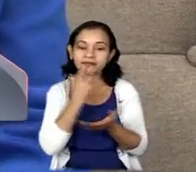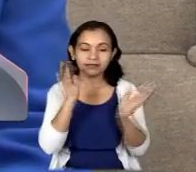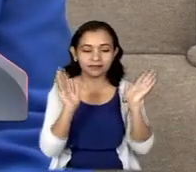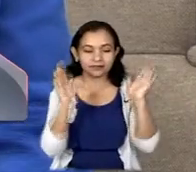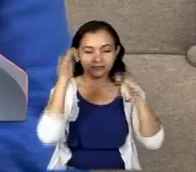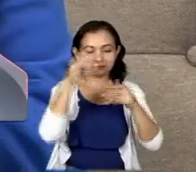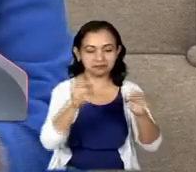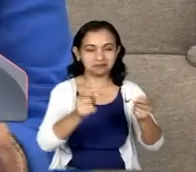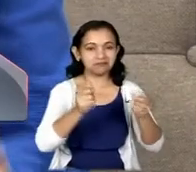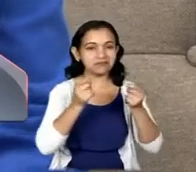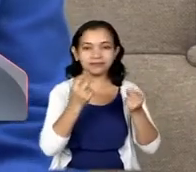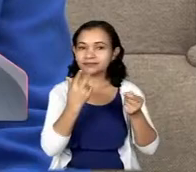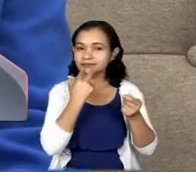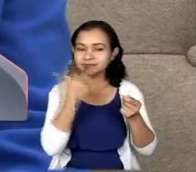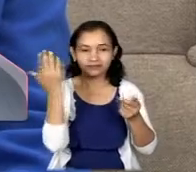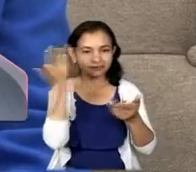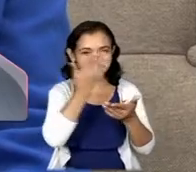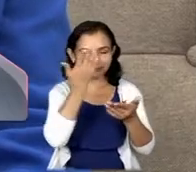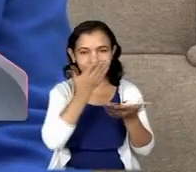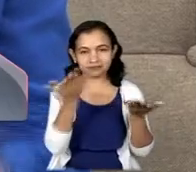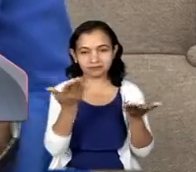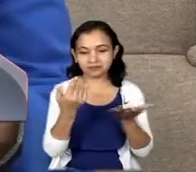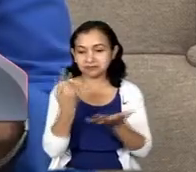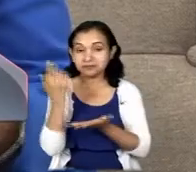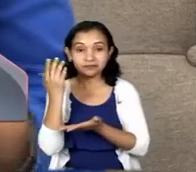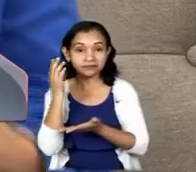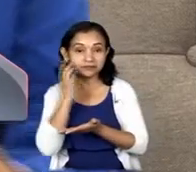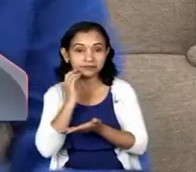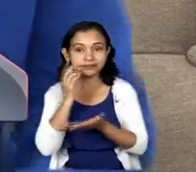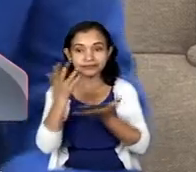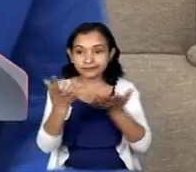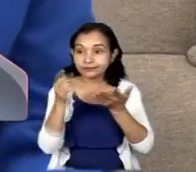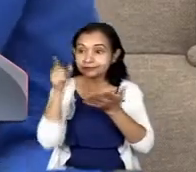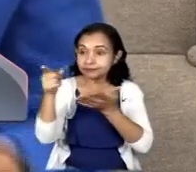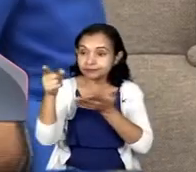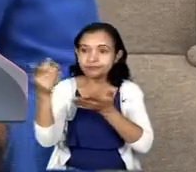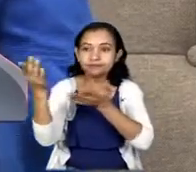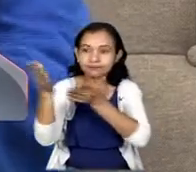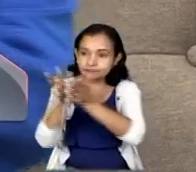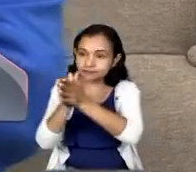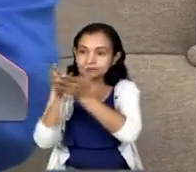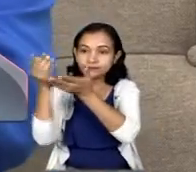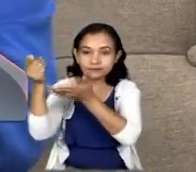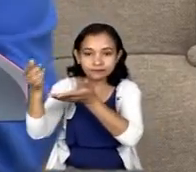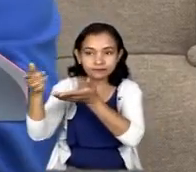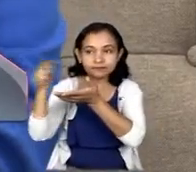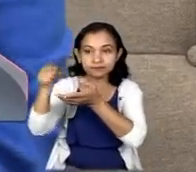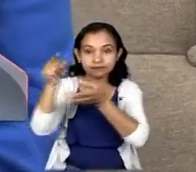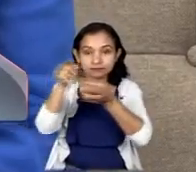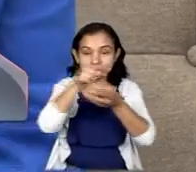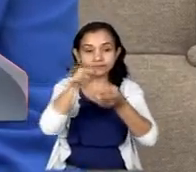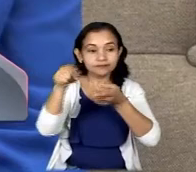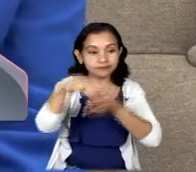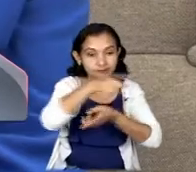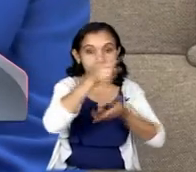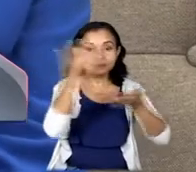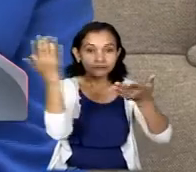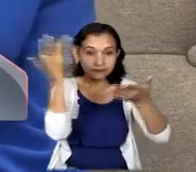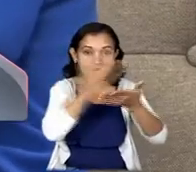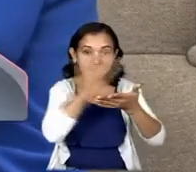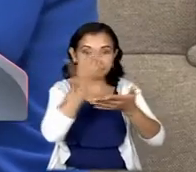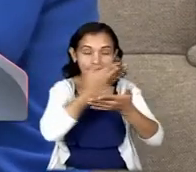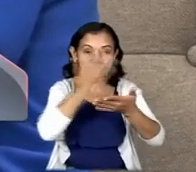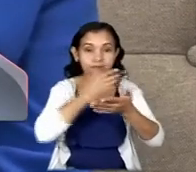un título, que no se ha graduado. Entonces nosotros hemos La formación docente ha